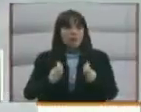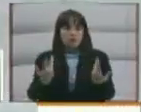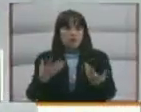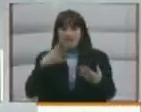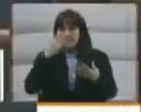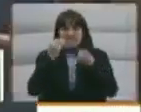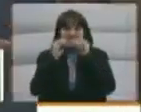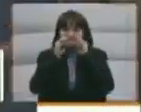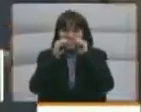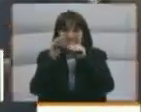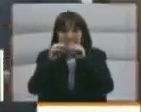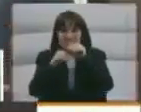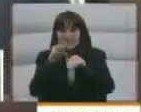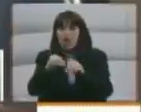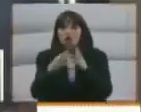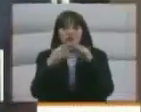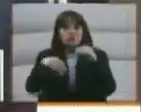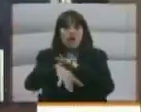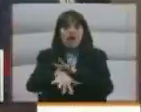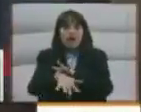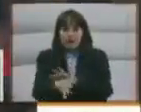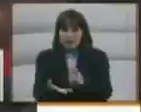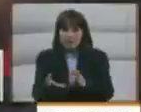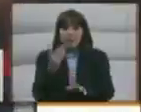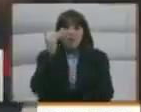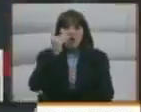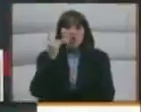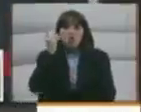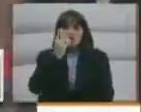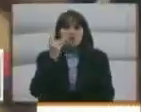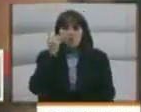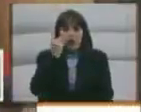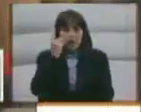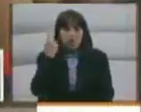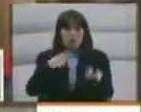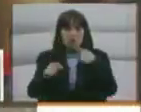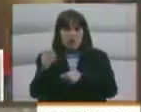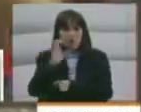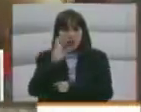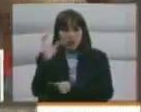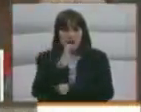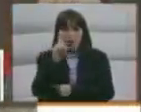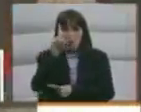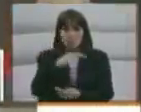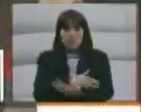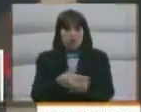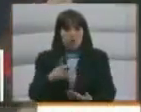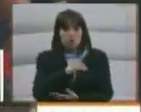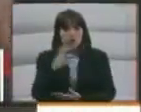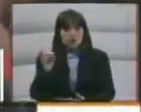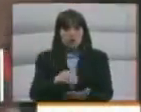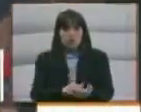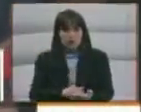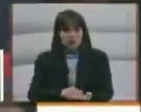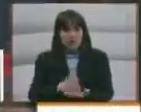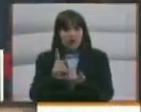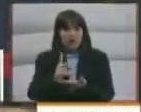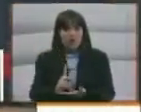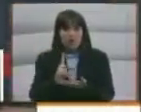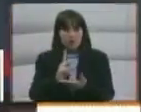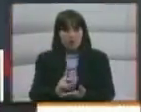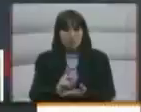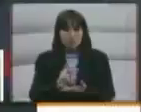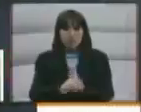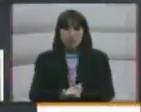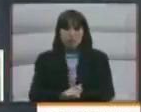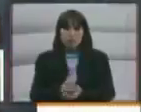raíz de la fresa. Este durazno está en el mercado de Caracas en 1.200.000 bolívares el kilo. A nosotros